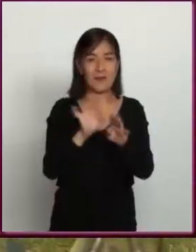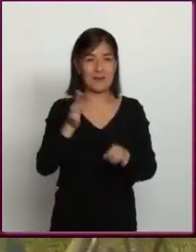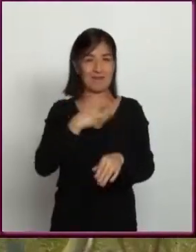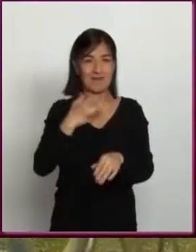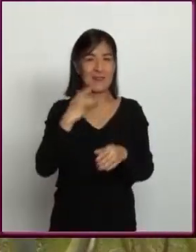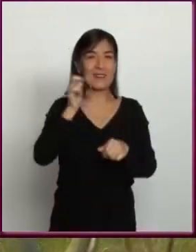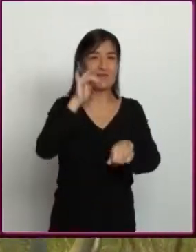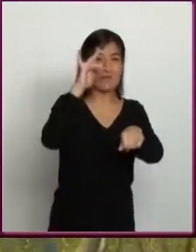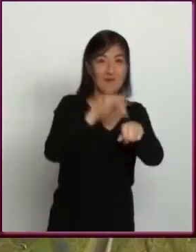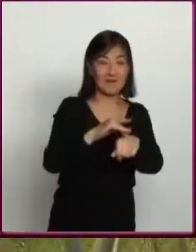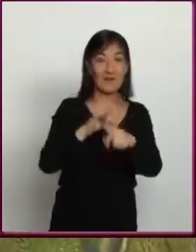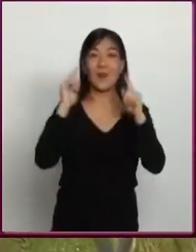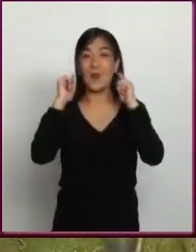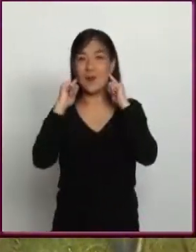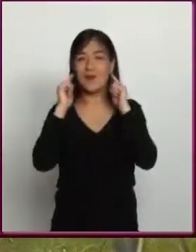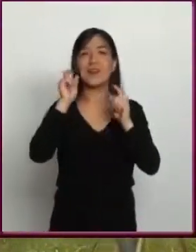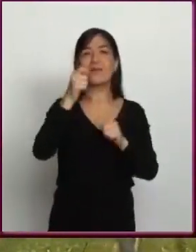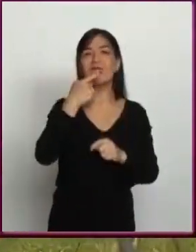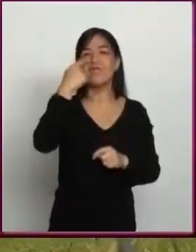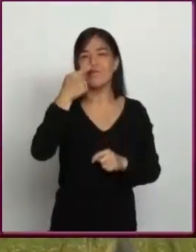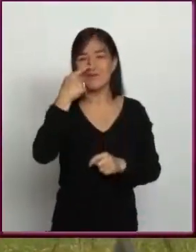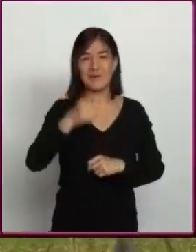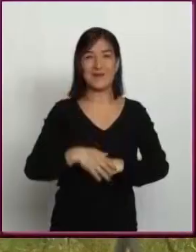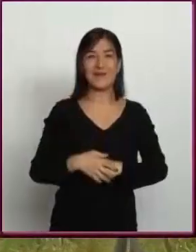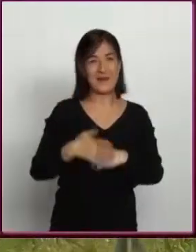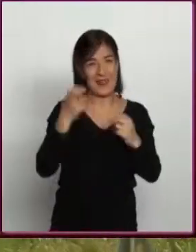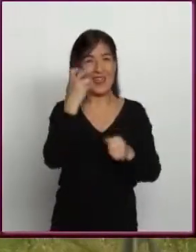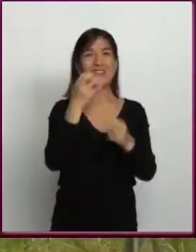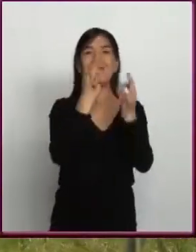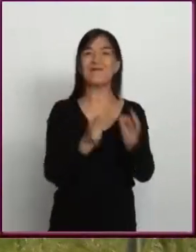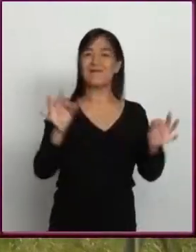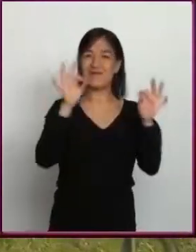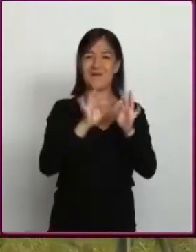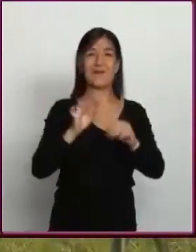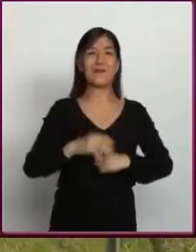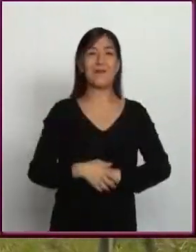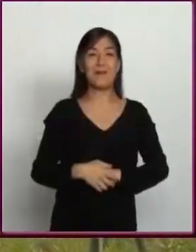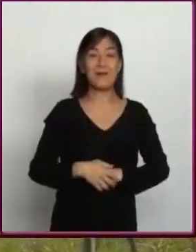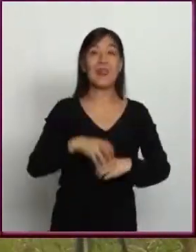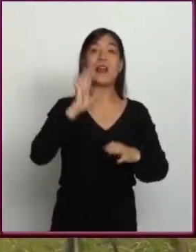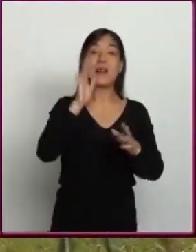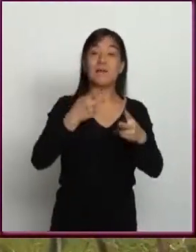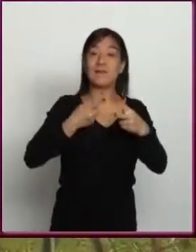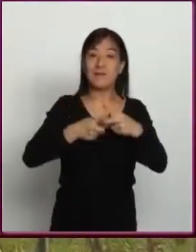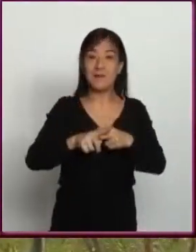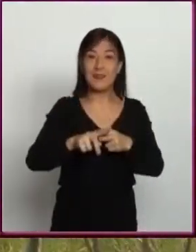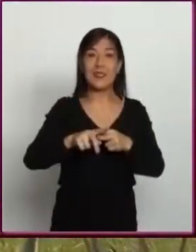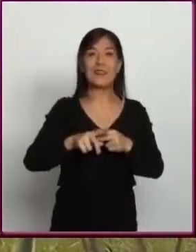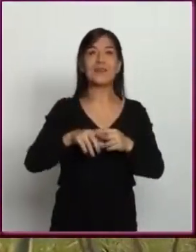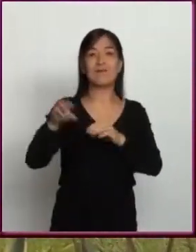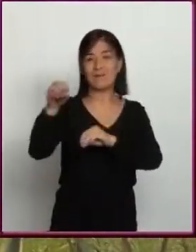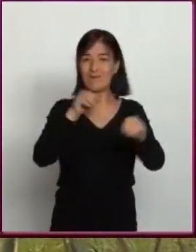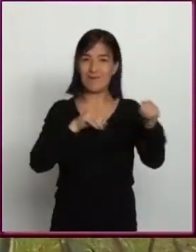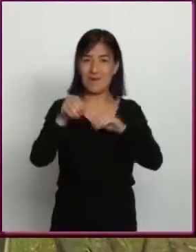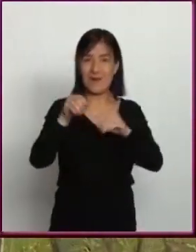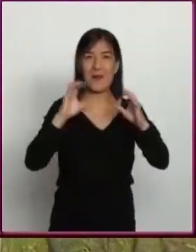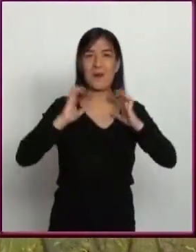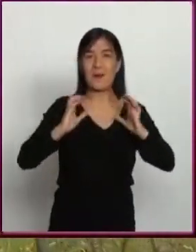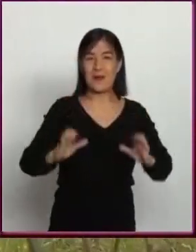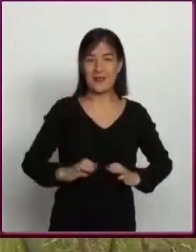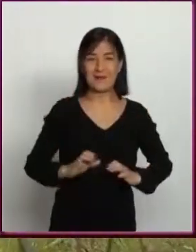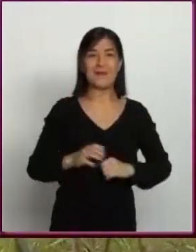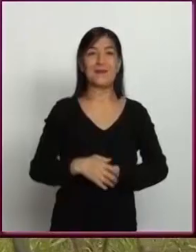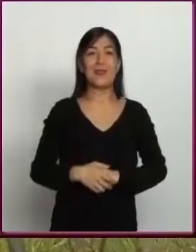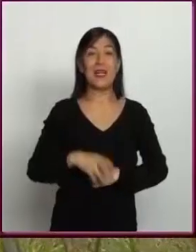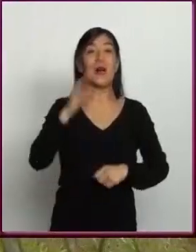el oído, el olfato. Elemental, mi querida Didmara. Y a continuación, a mover el cuerpo.